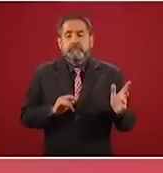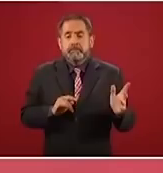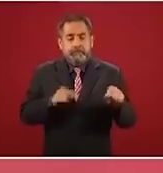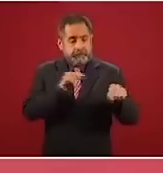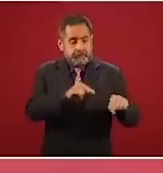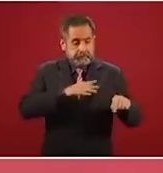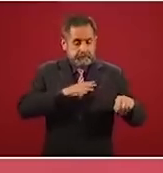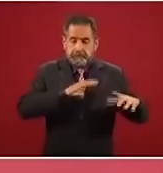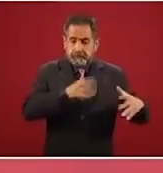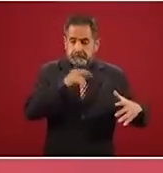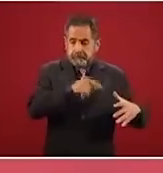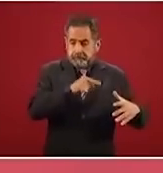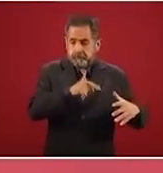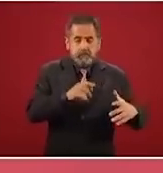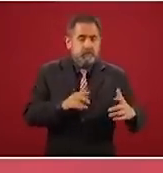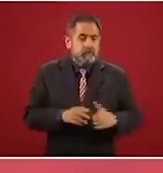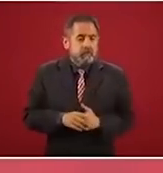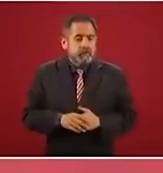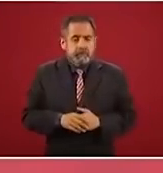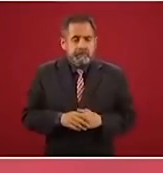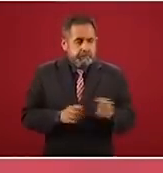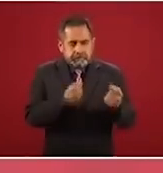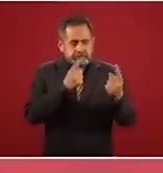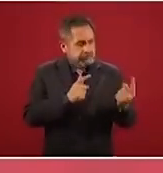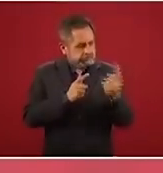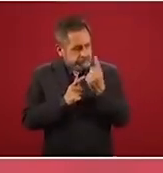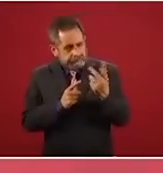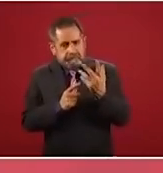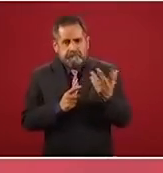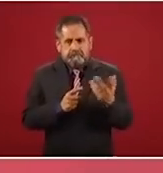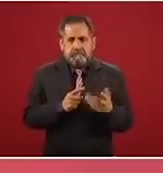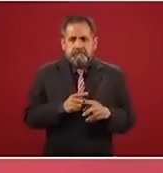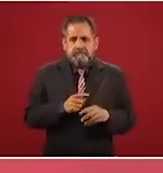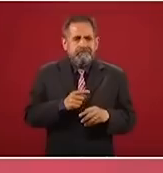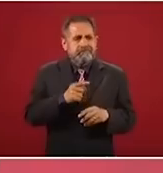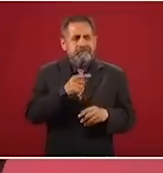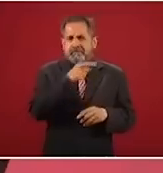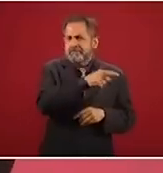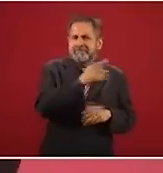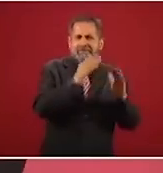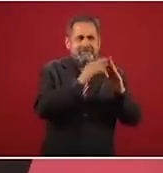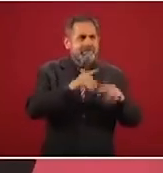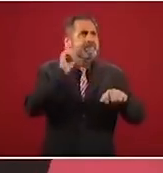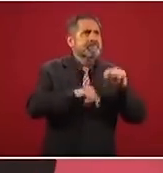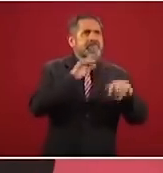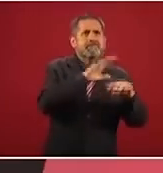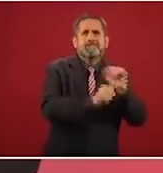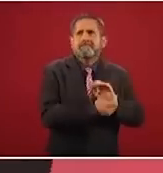ahí. En algún caso se estaba llevando a cabo un desalojo